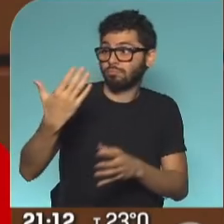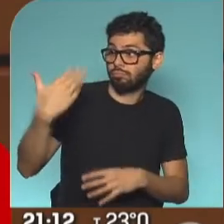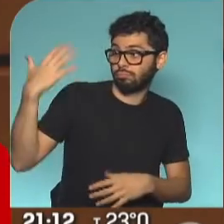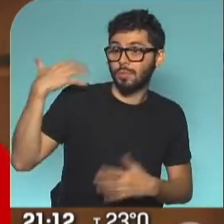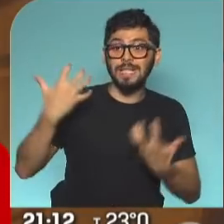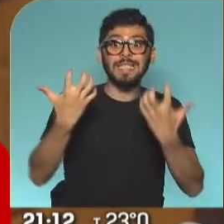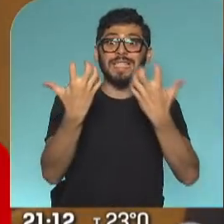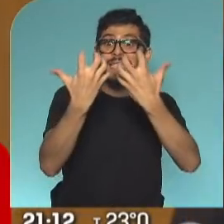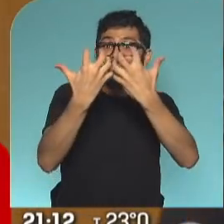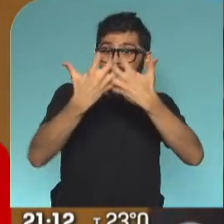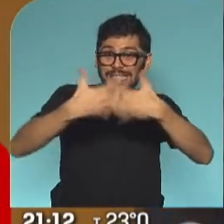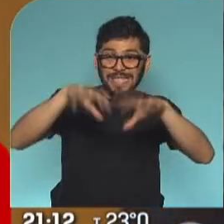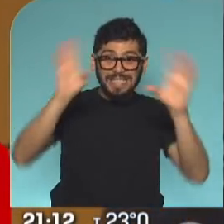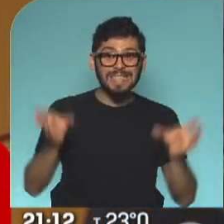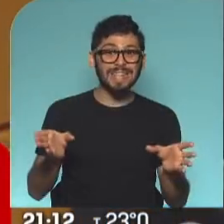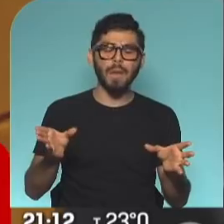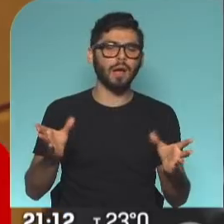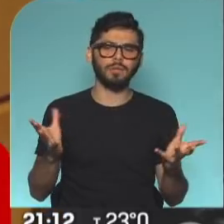injusto,